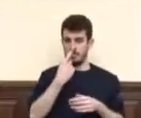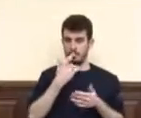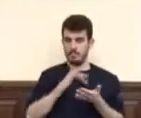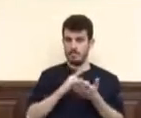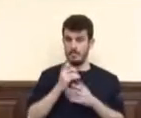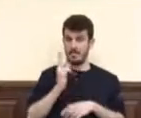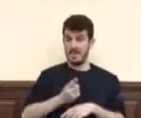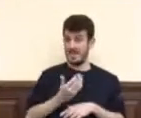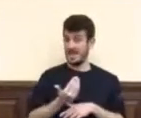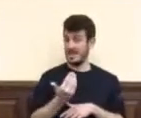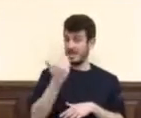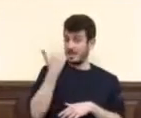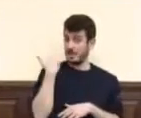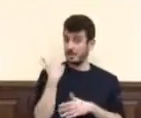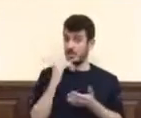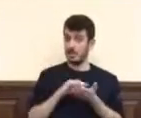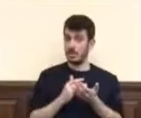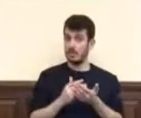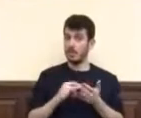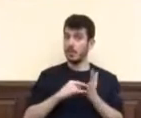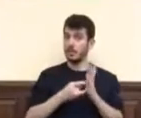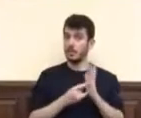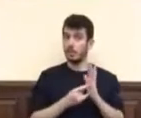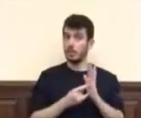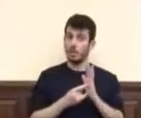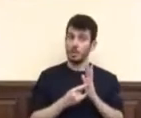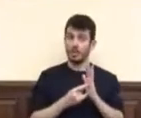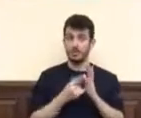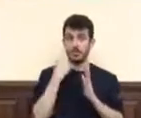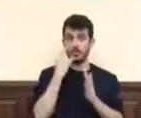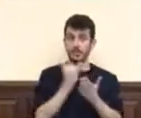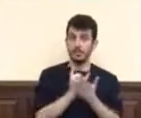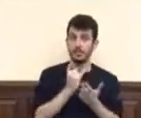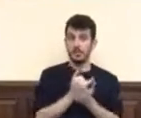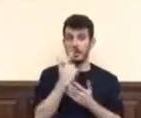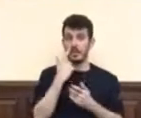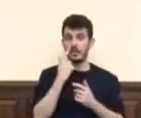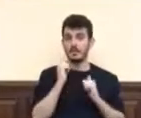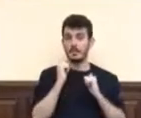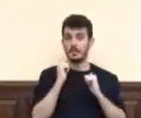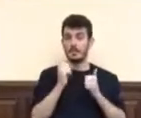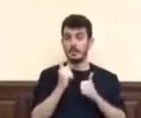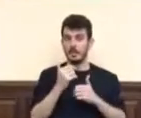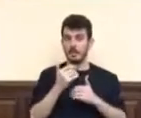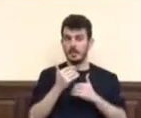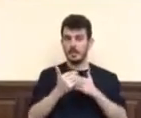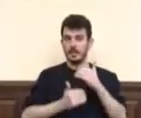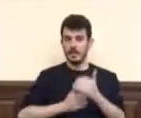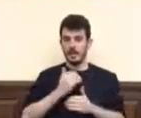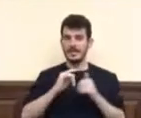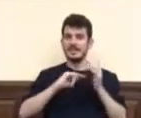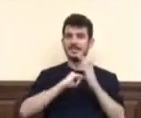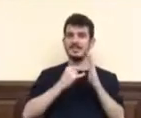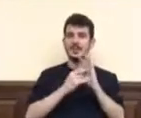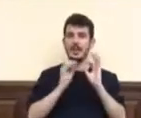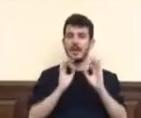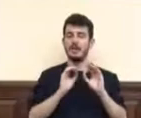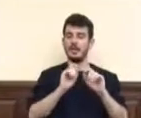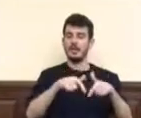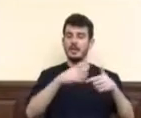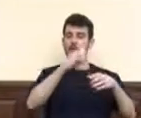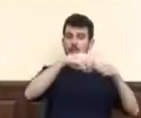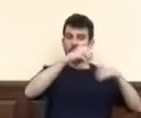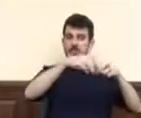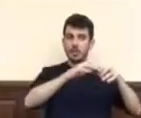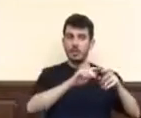puso un proyecto piloto en marcha, de puesta en marcha justamente de un sistema de depósito de